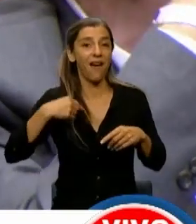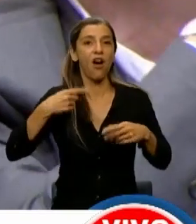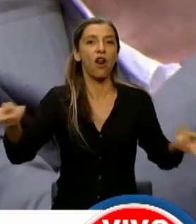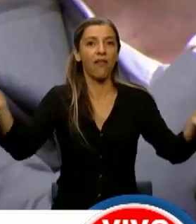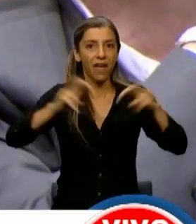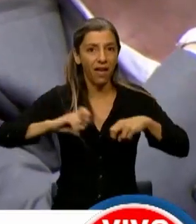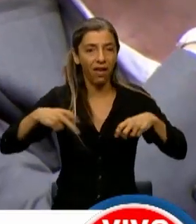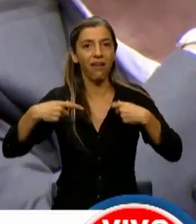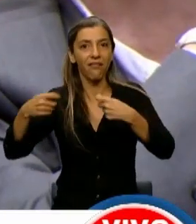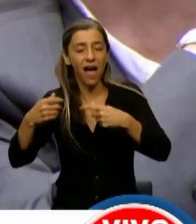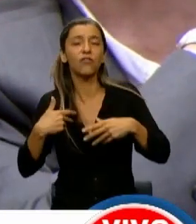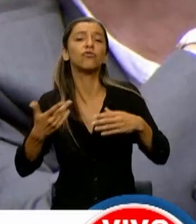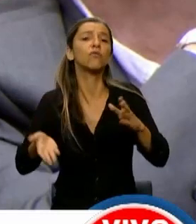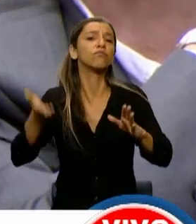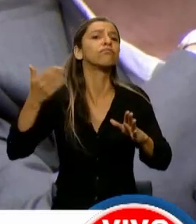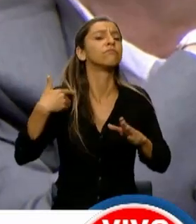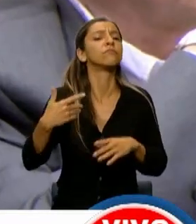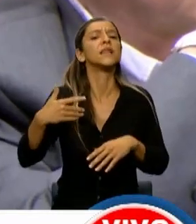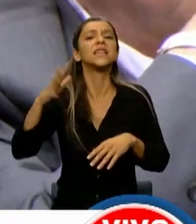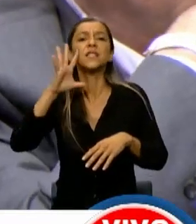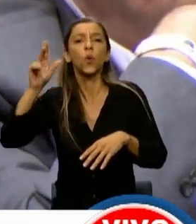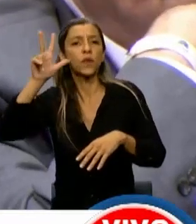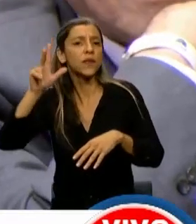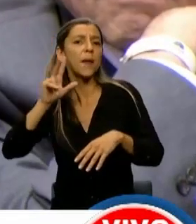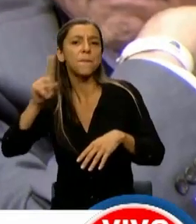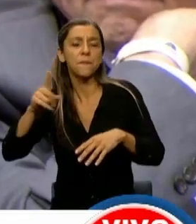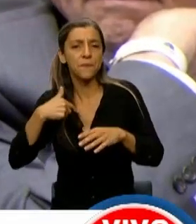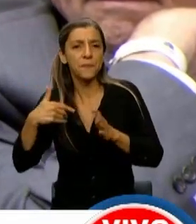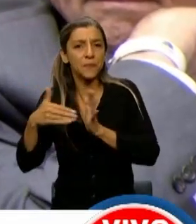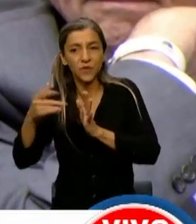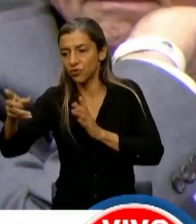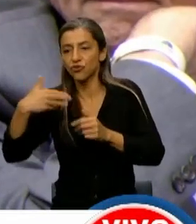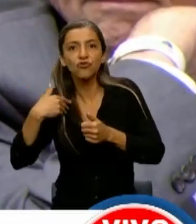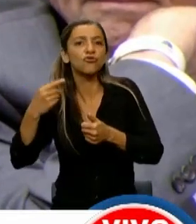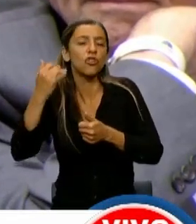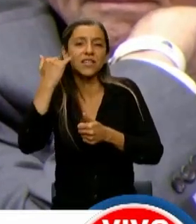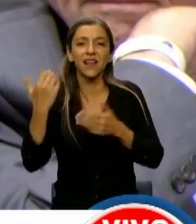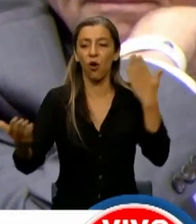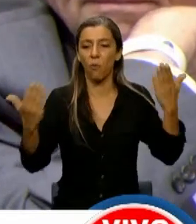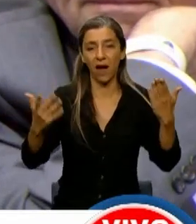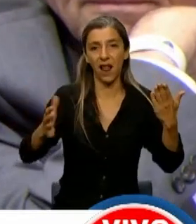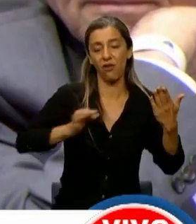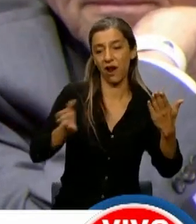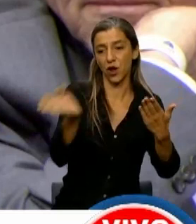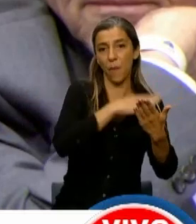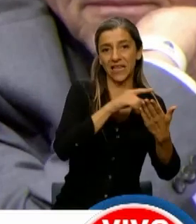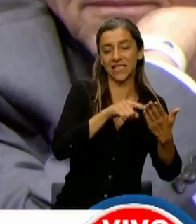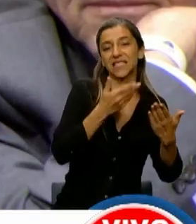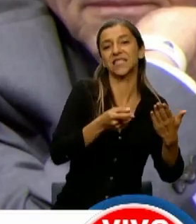en 12.312 millones, superando ya todo el superávit comercial del año pasado, que